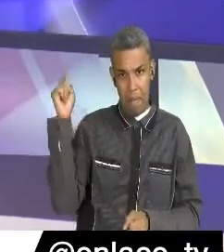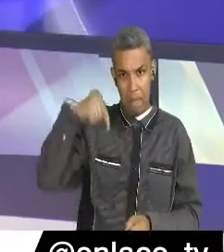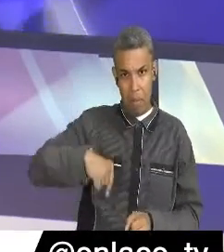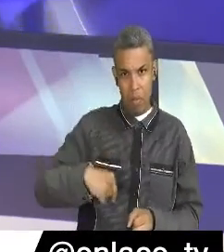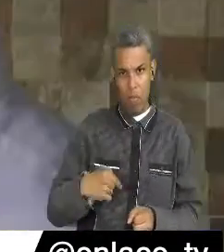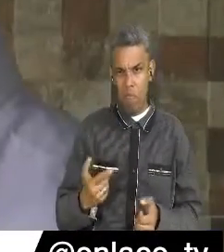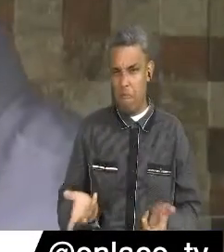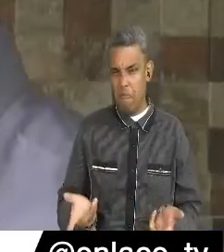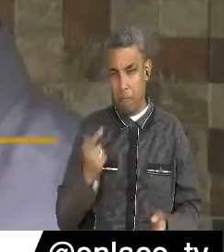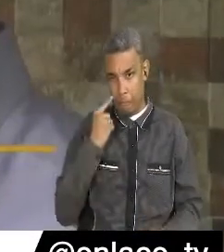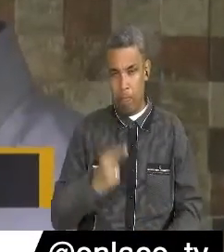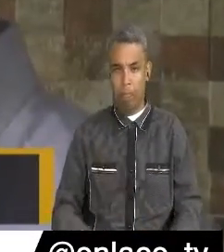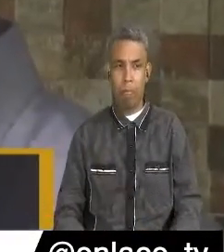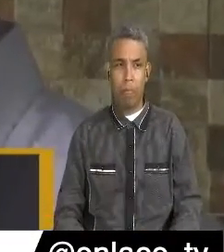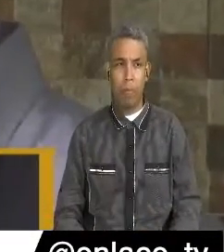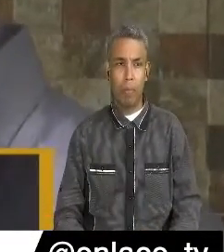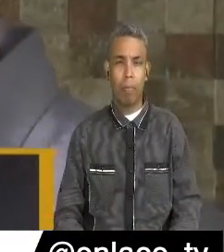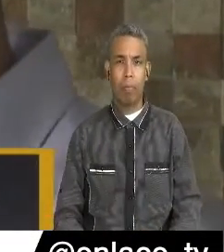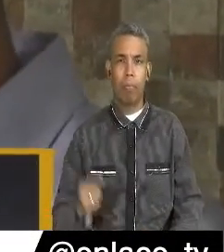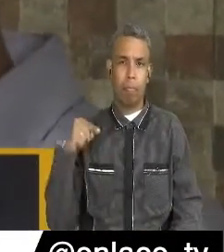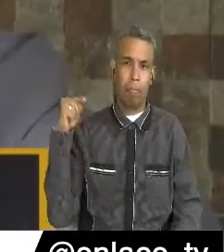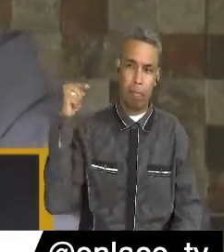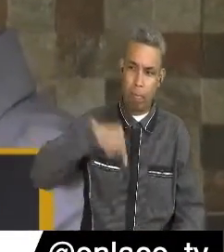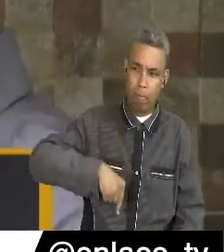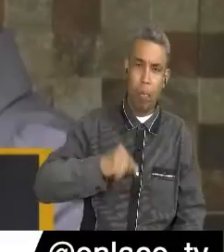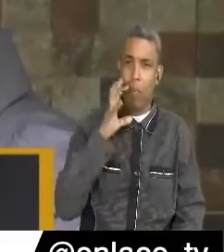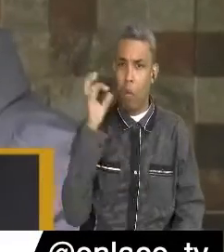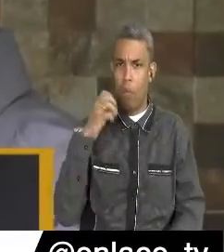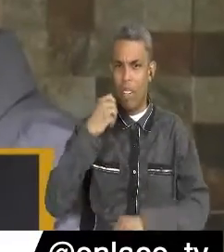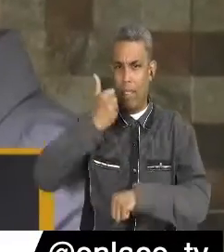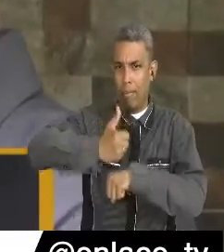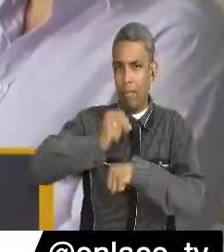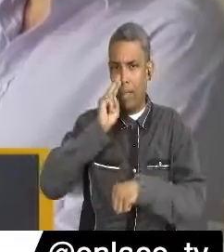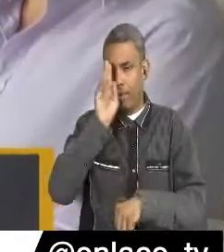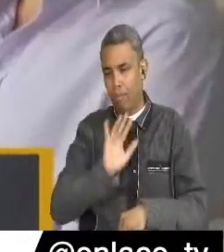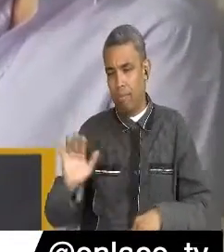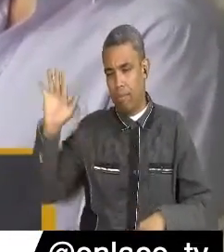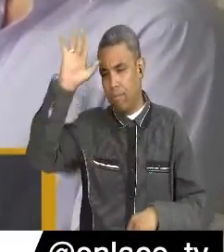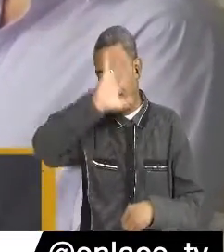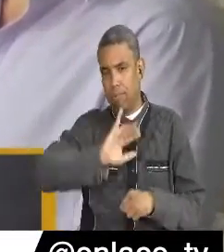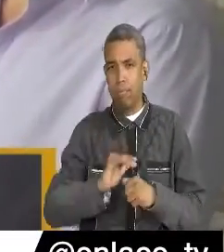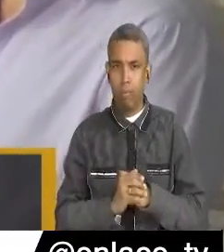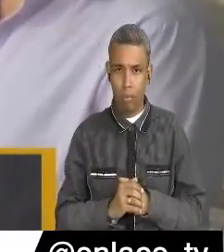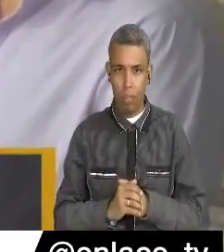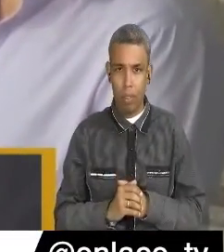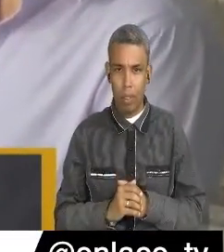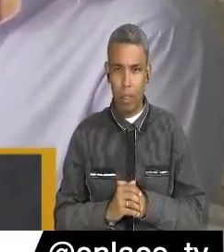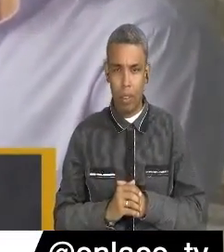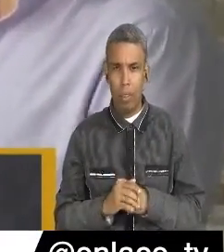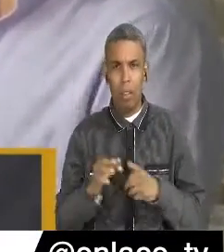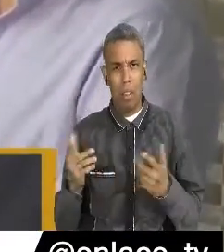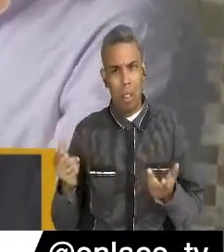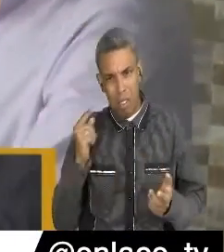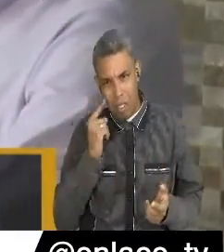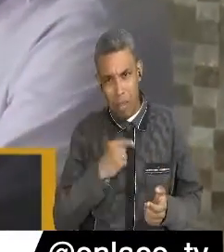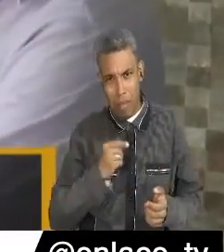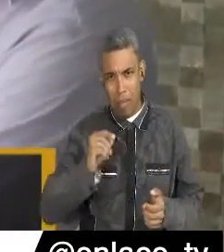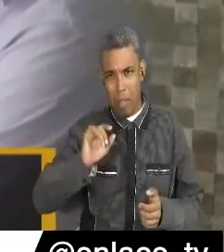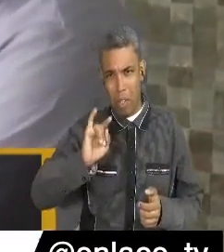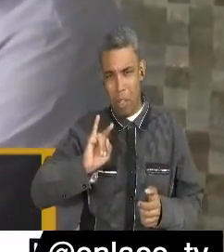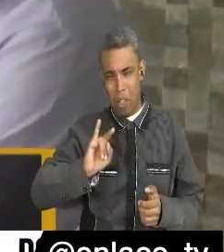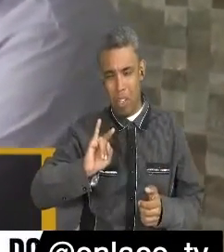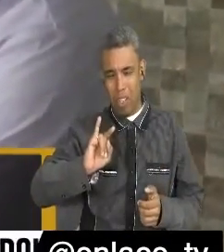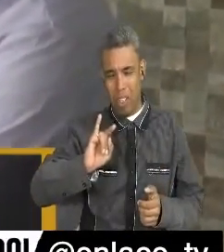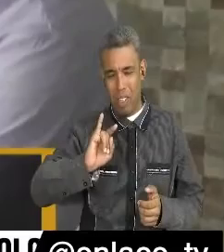Noticias. De visita a Barranca Bermeja se encuentra el director nacional de la Agencia para la Reintegración y ha participado de encuentros, entre ellos con la Cámara